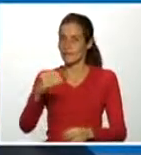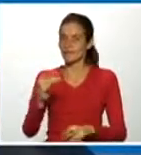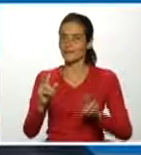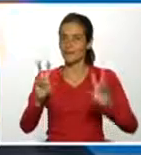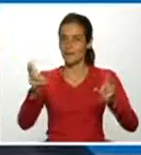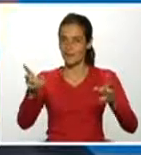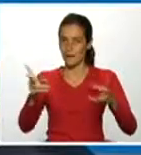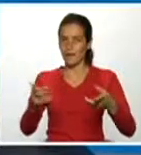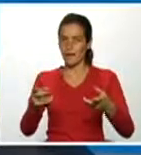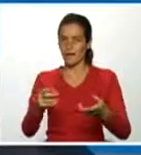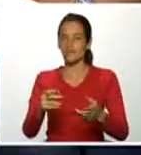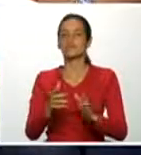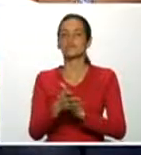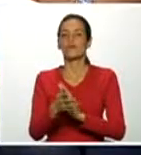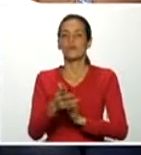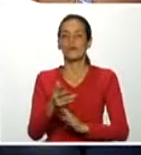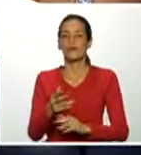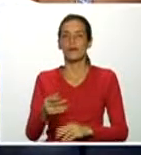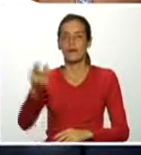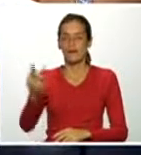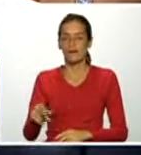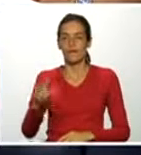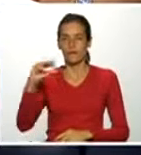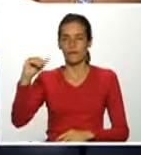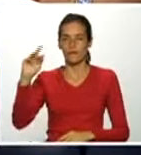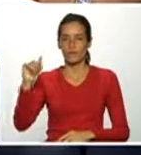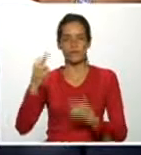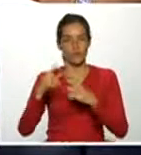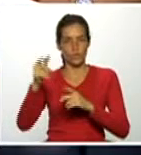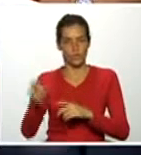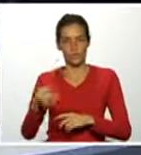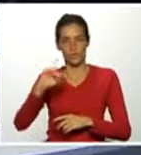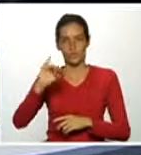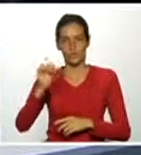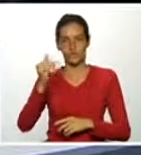más de Víctor Hinojosa y Joan Espinosa.